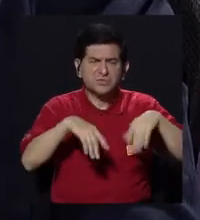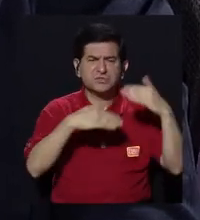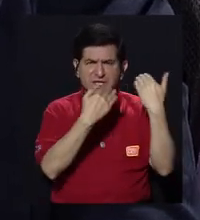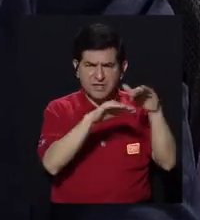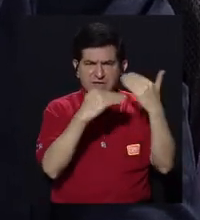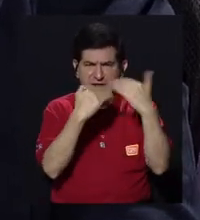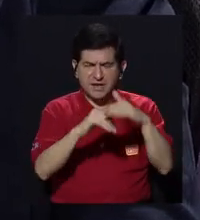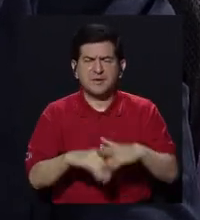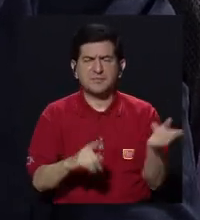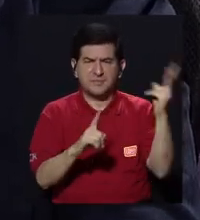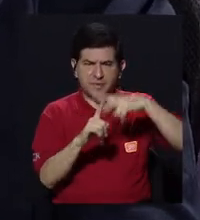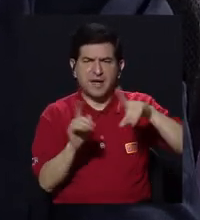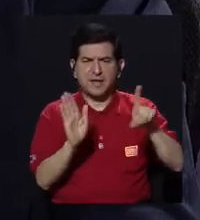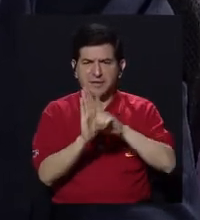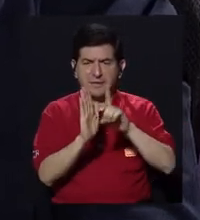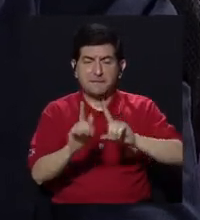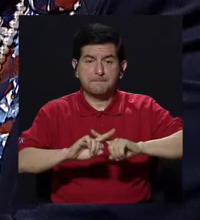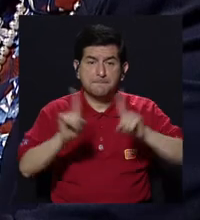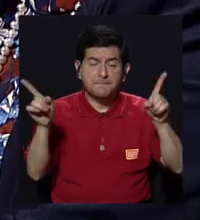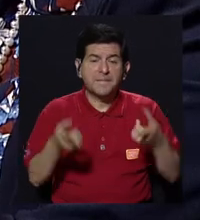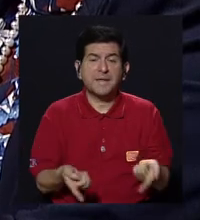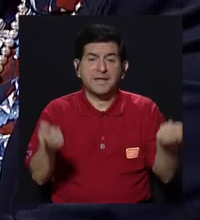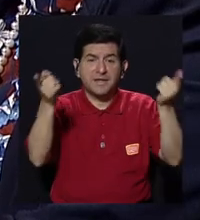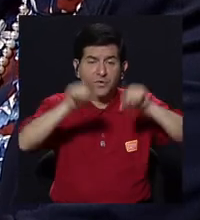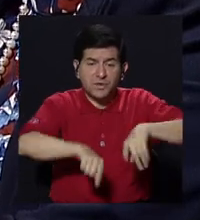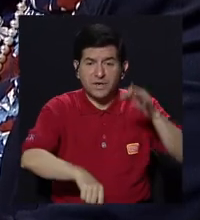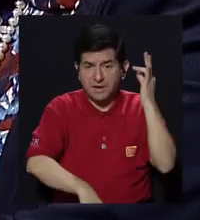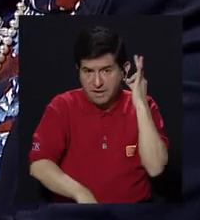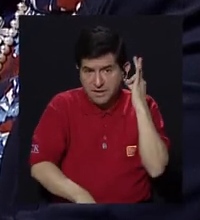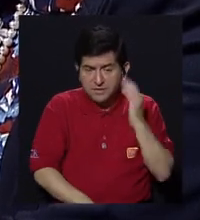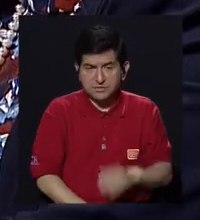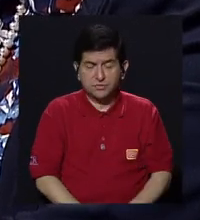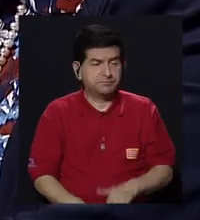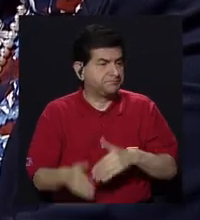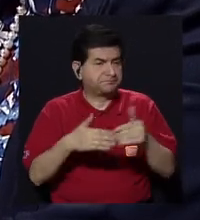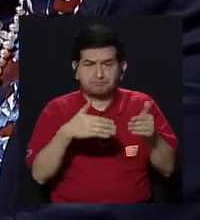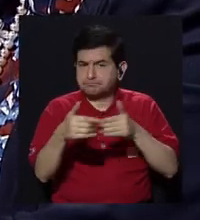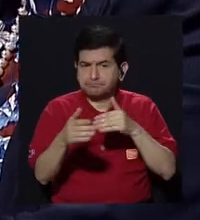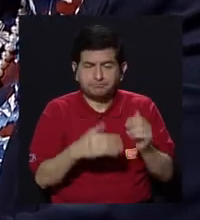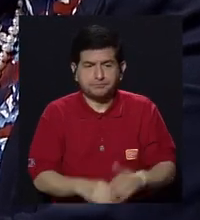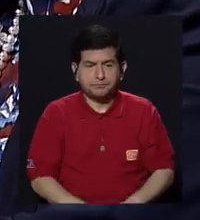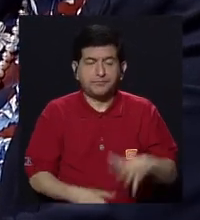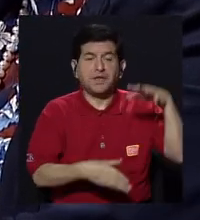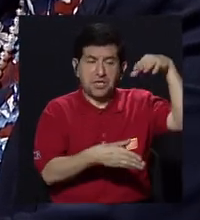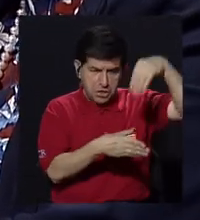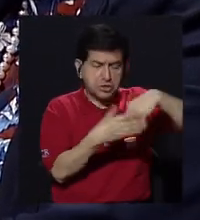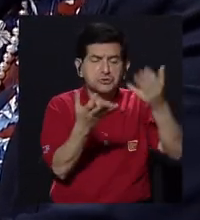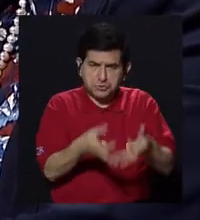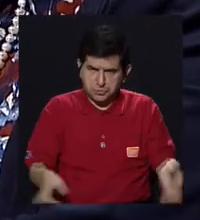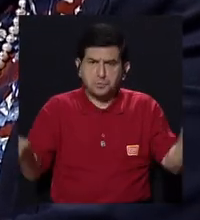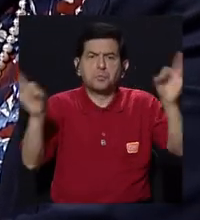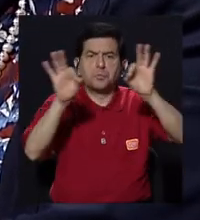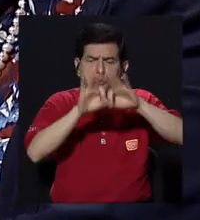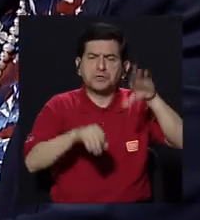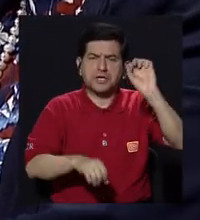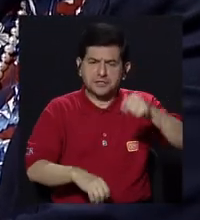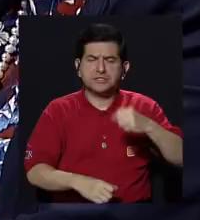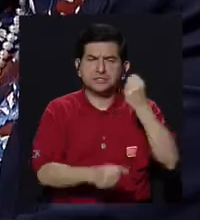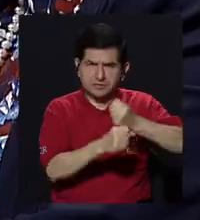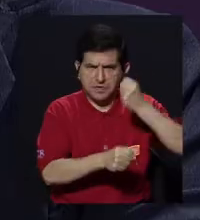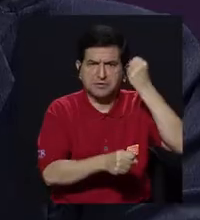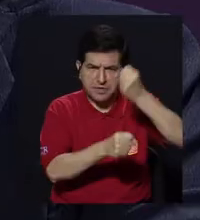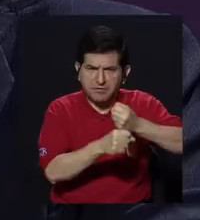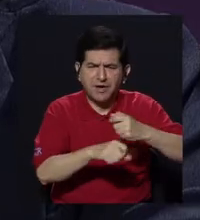limitaciones para el ejercicio de los derechos, pero en el caso de las mujeres, a pesar de que hay una inserción importante en el